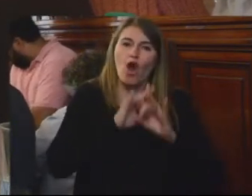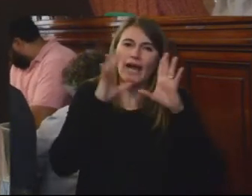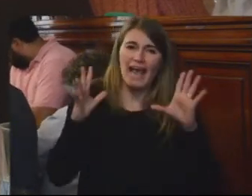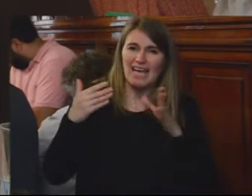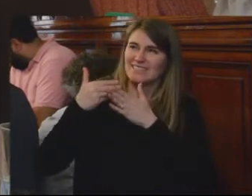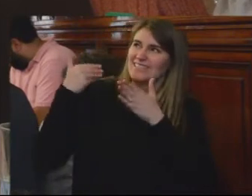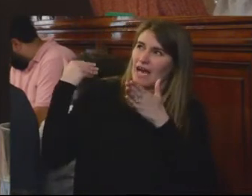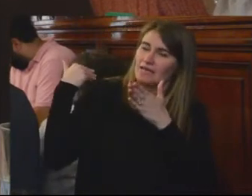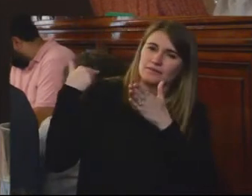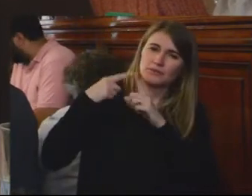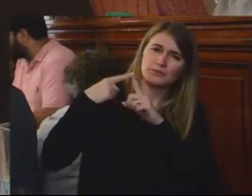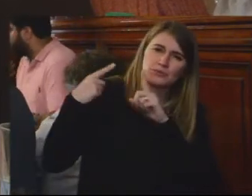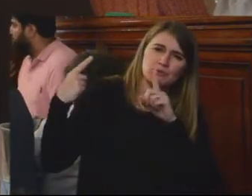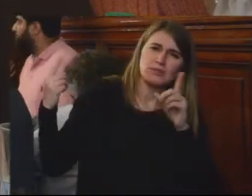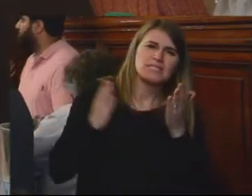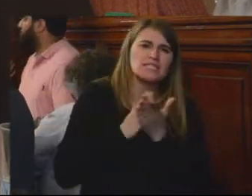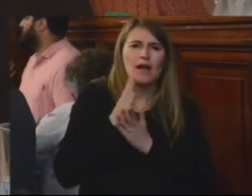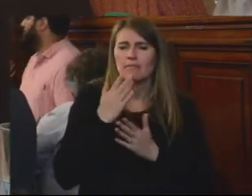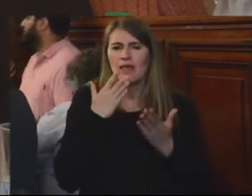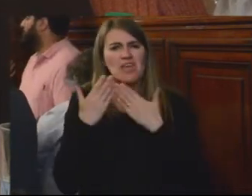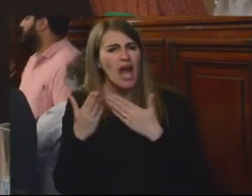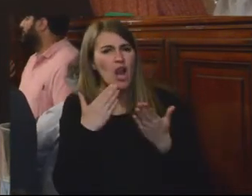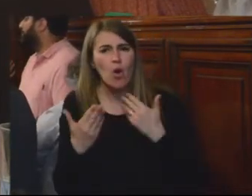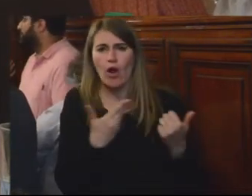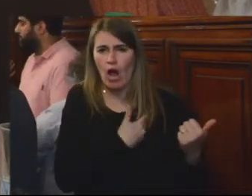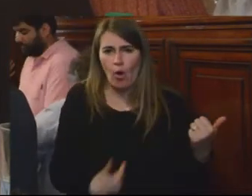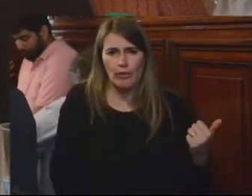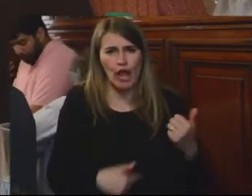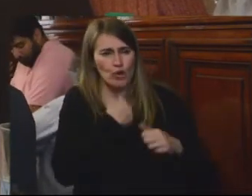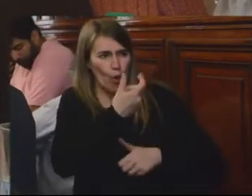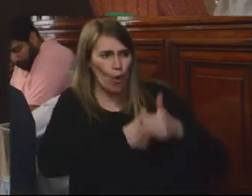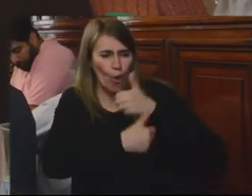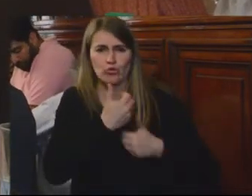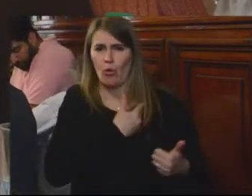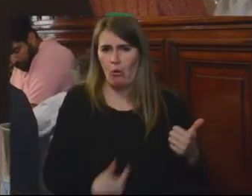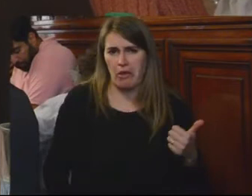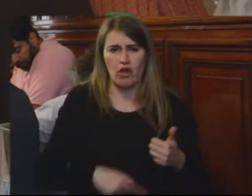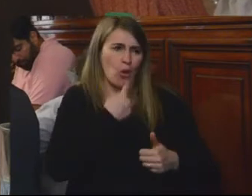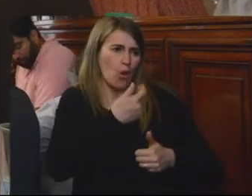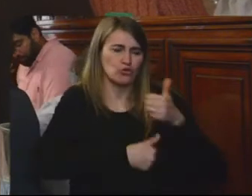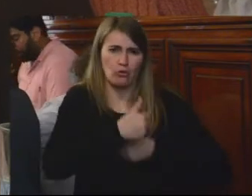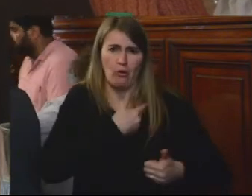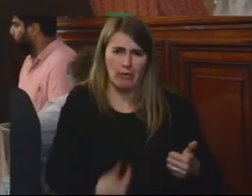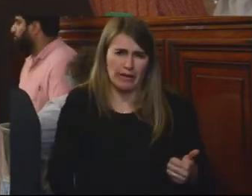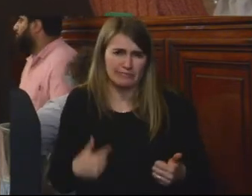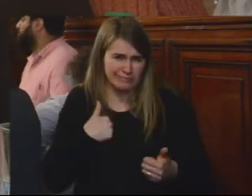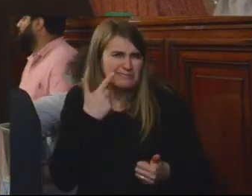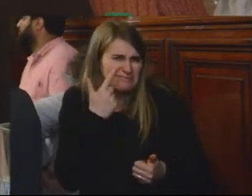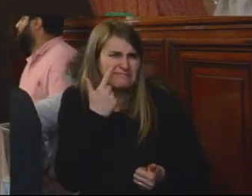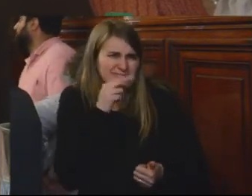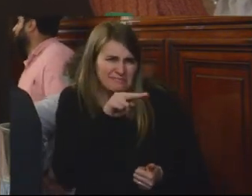historia hemos dialogado con todos los gobiernos sin distinción de qué partido político representaban sino